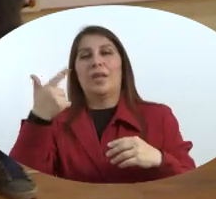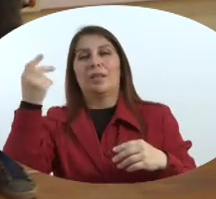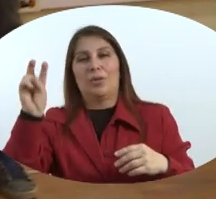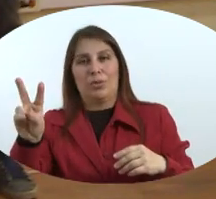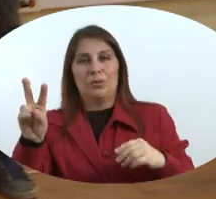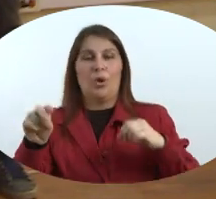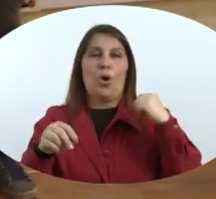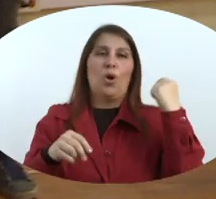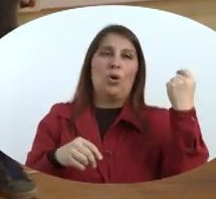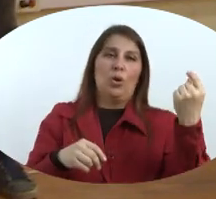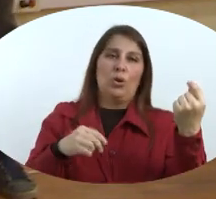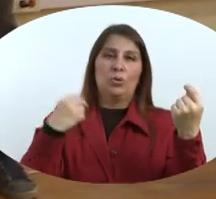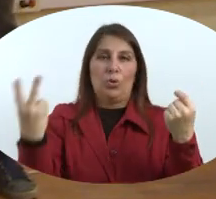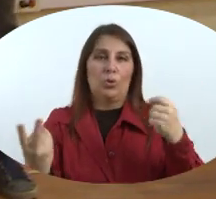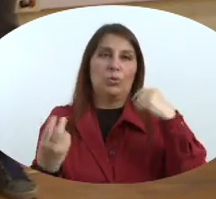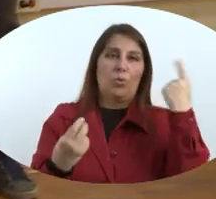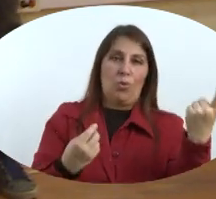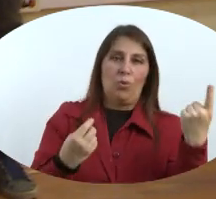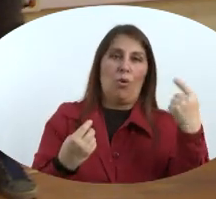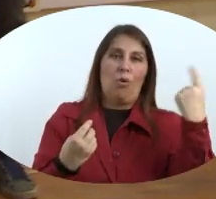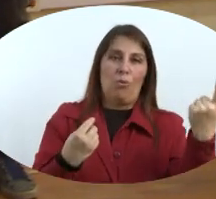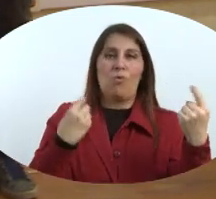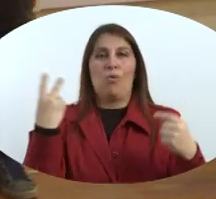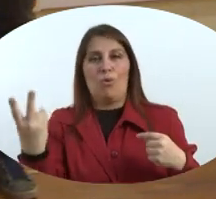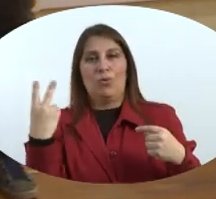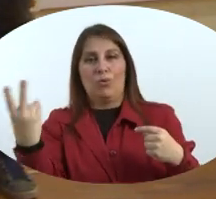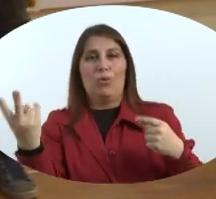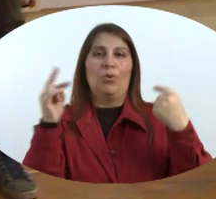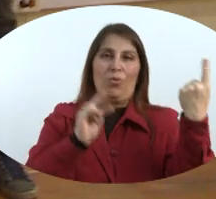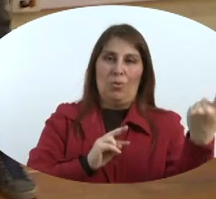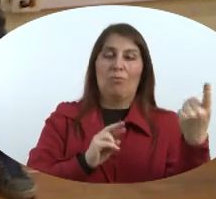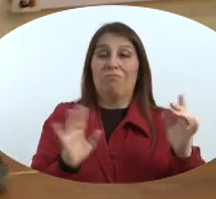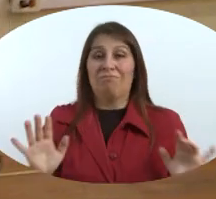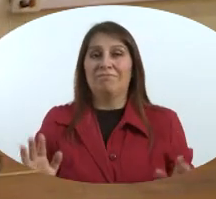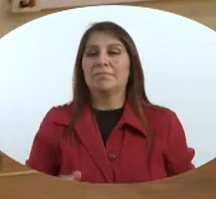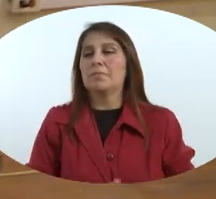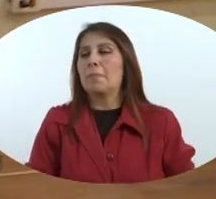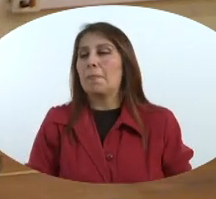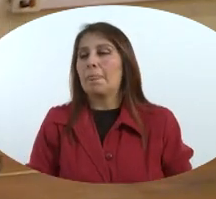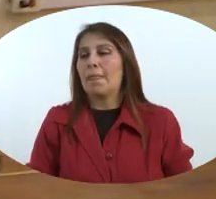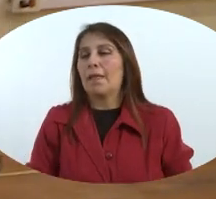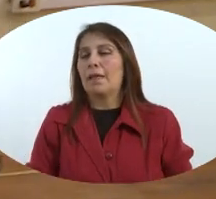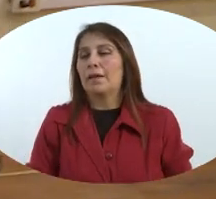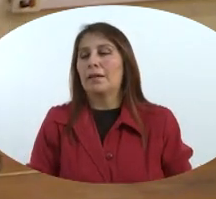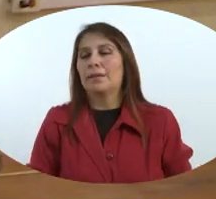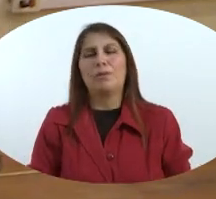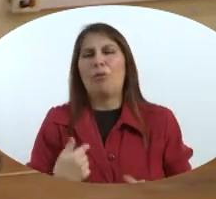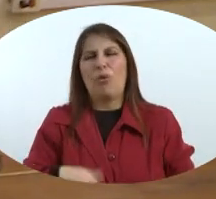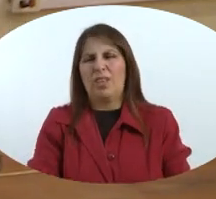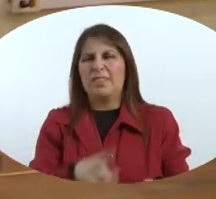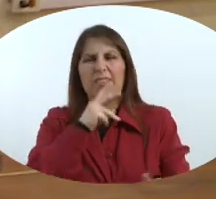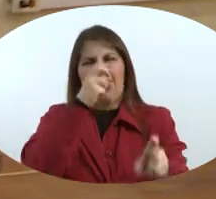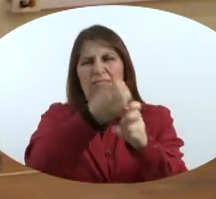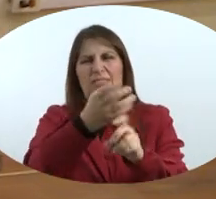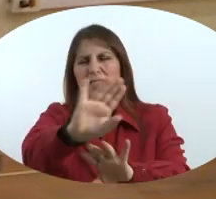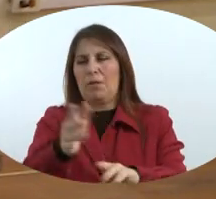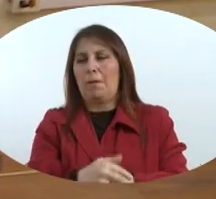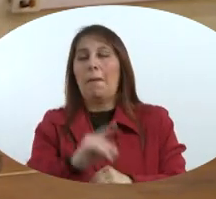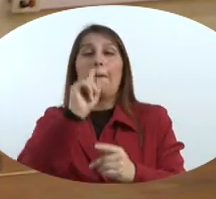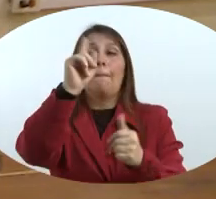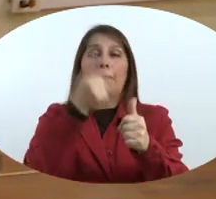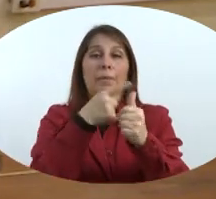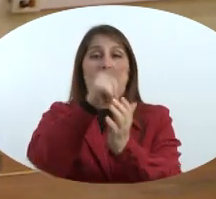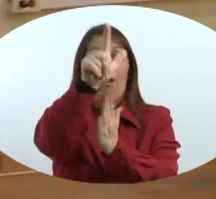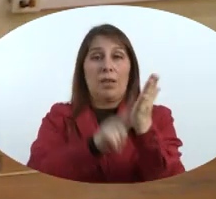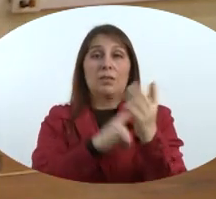2 luego otra vez la plancha número 2 y la plancha número 1 a entender sí creo que no es muy complejo entonces va a